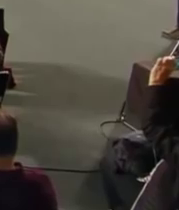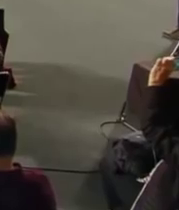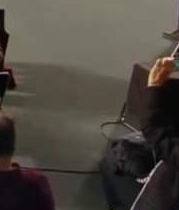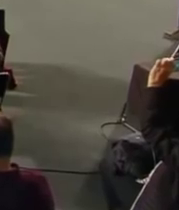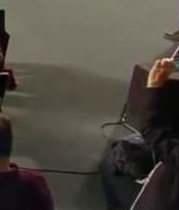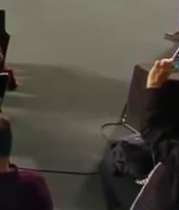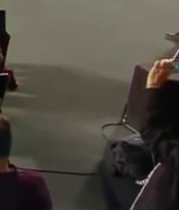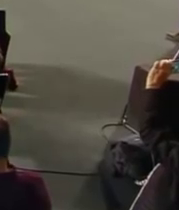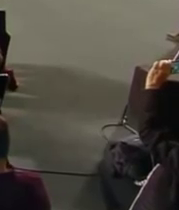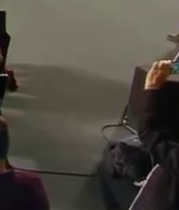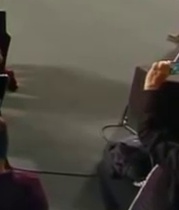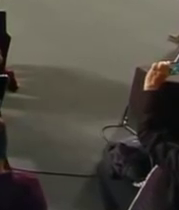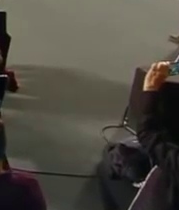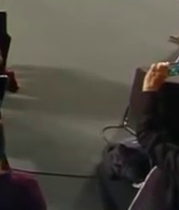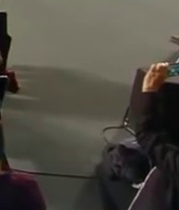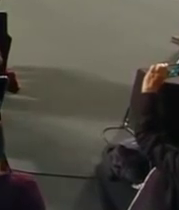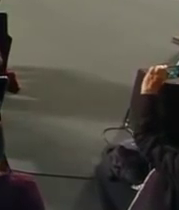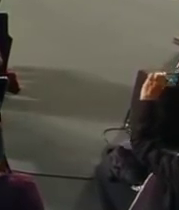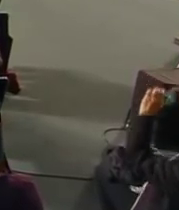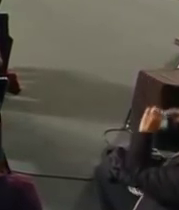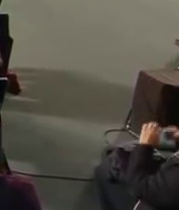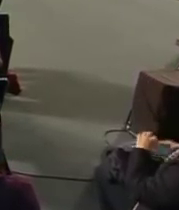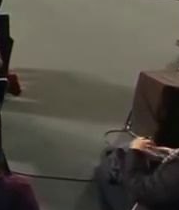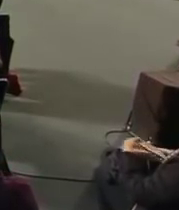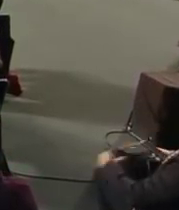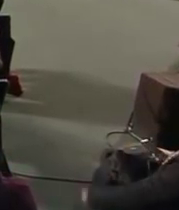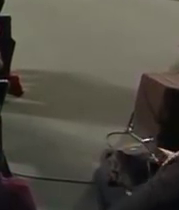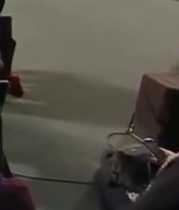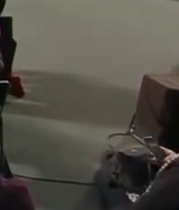alguien lo mostró así en una mano.